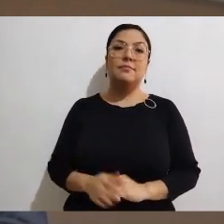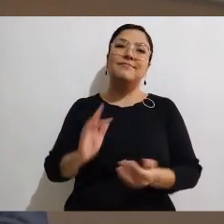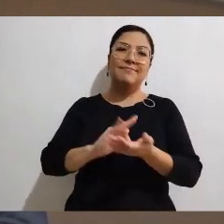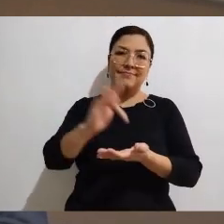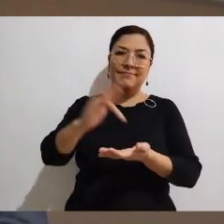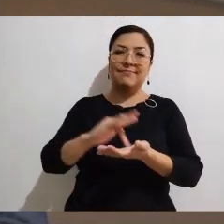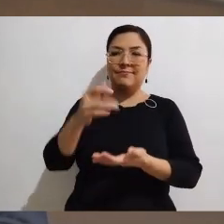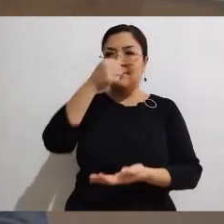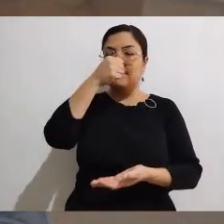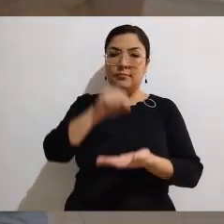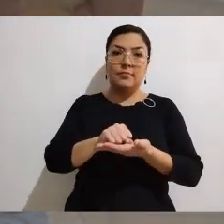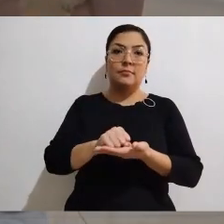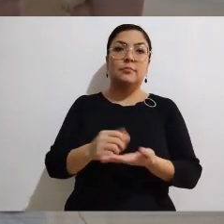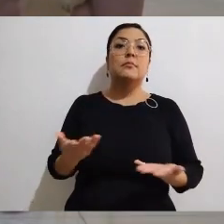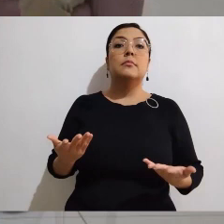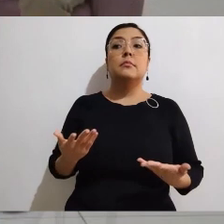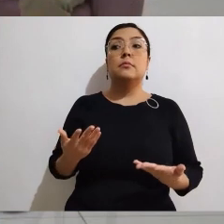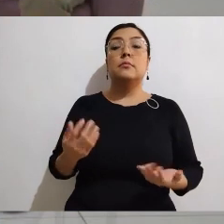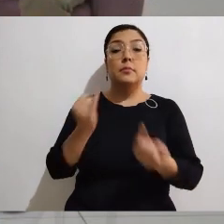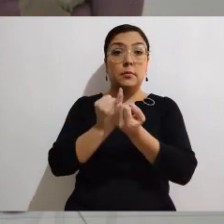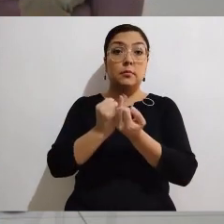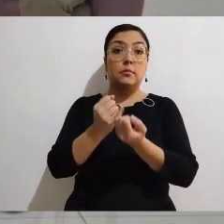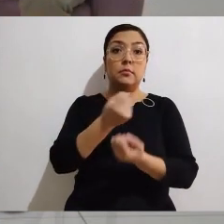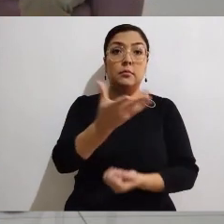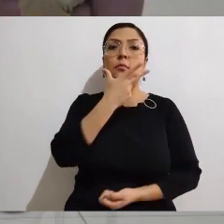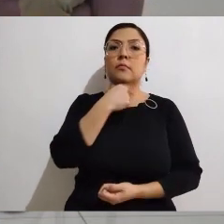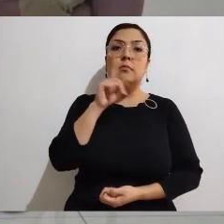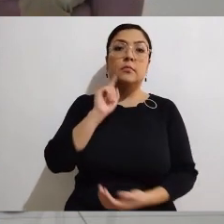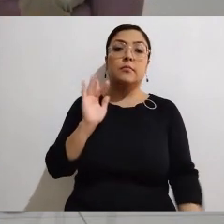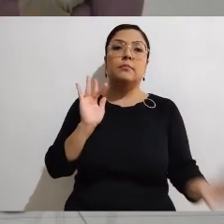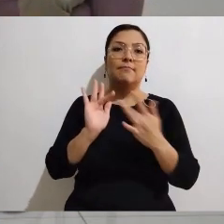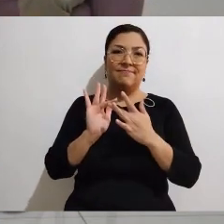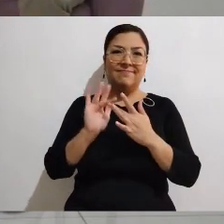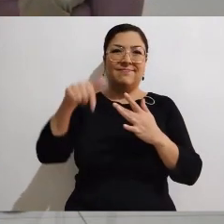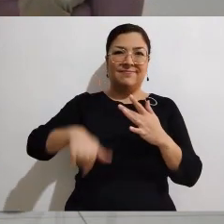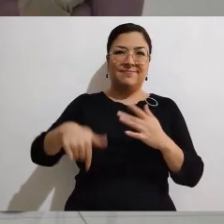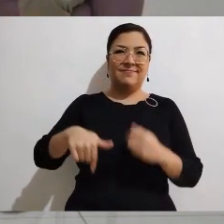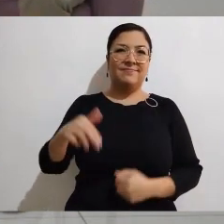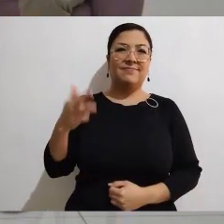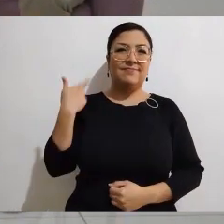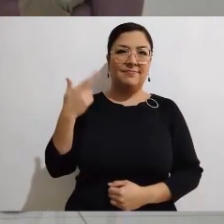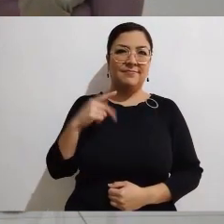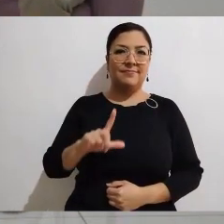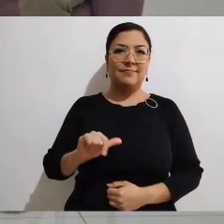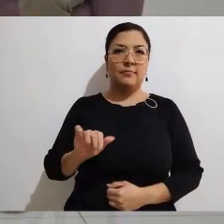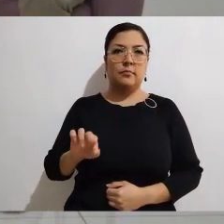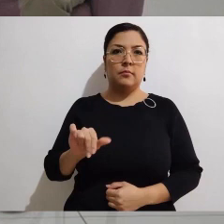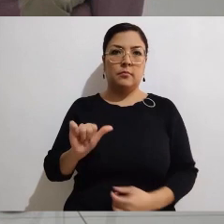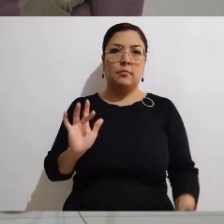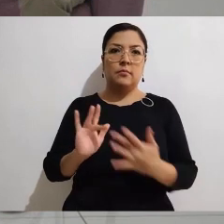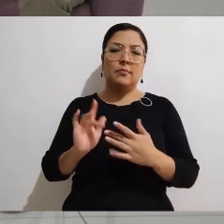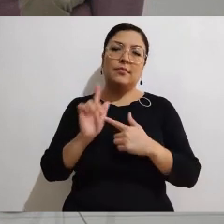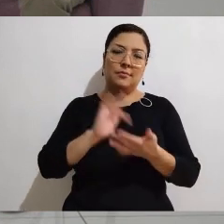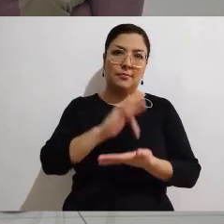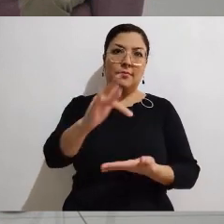gracias, secretario. Muchas gracias a todas, a todos ustedes que nos hicieron favor de acompañarnos en este programa de La Urna. Su servidor